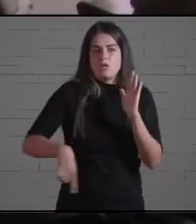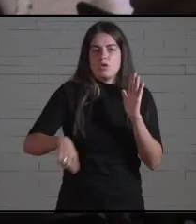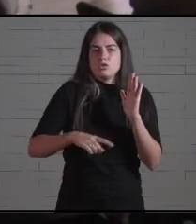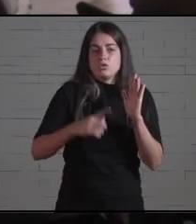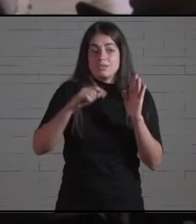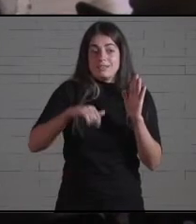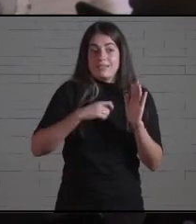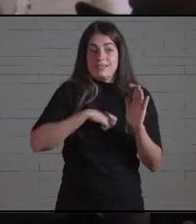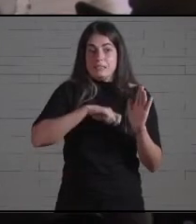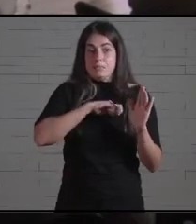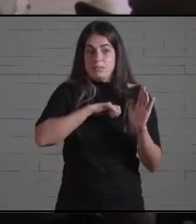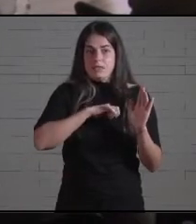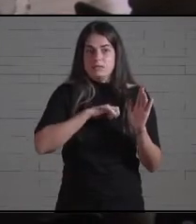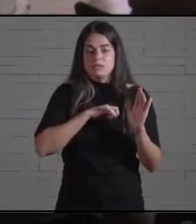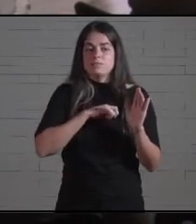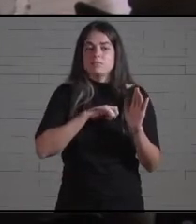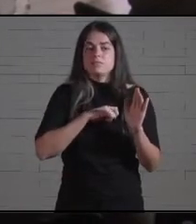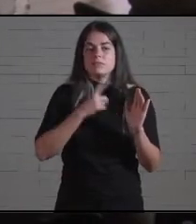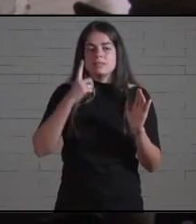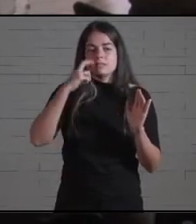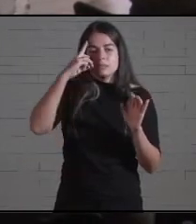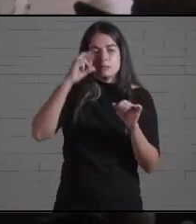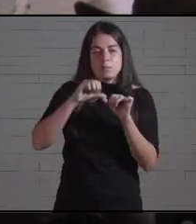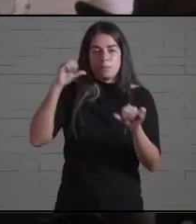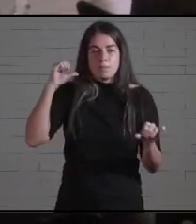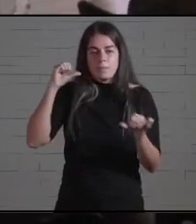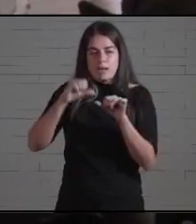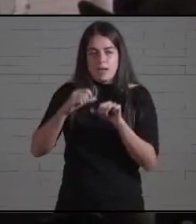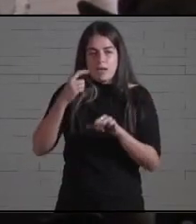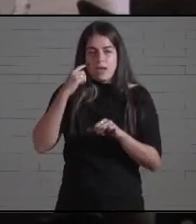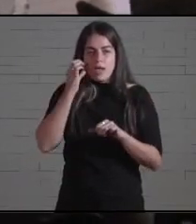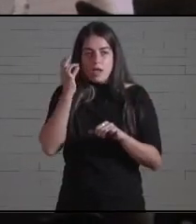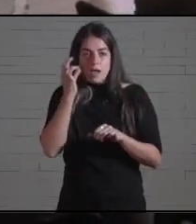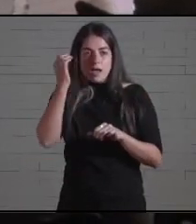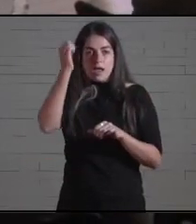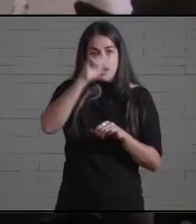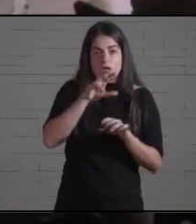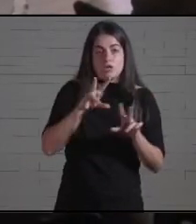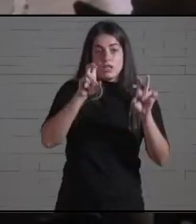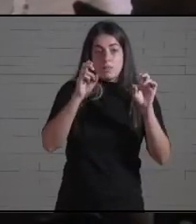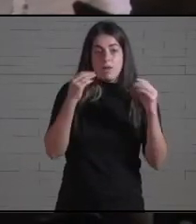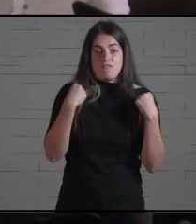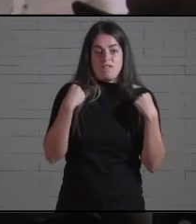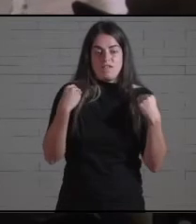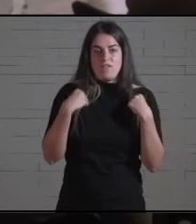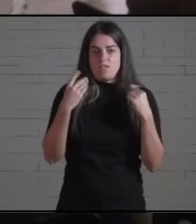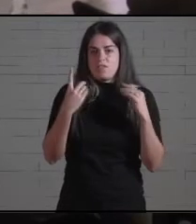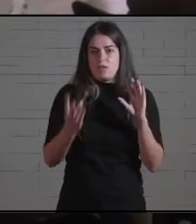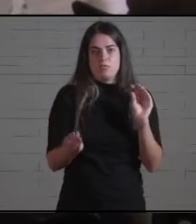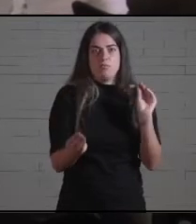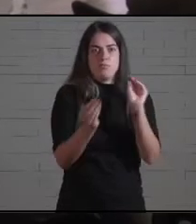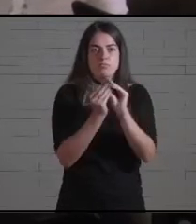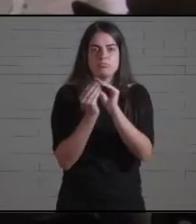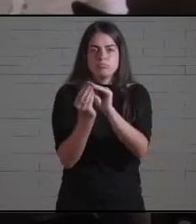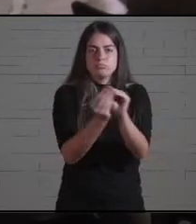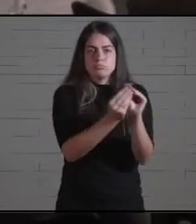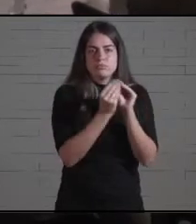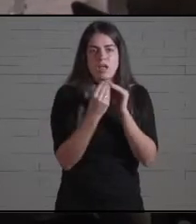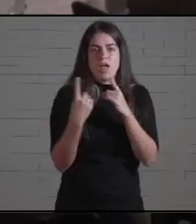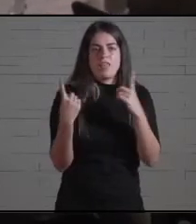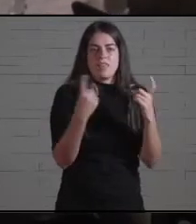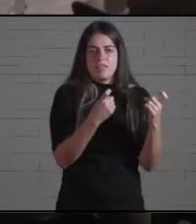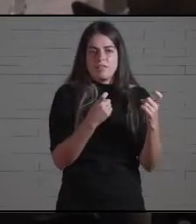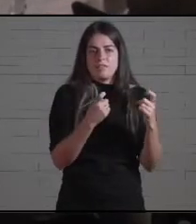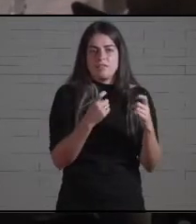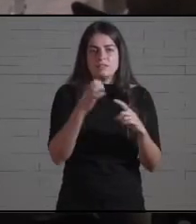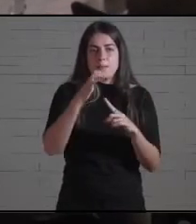este país muchas expertas y expertos sobre viviendas estamos de acuerdo que lo que se necesita es aumentar el